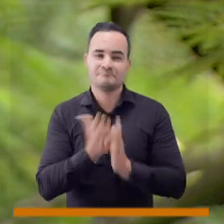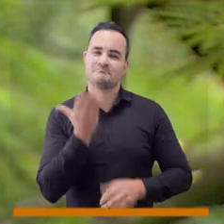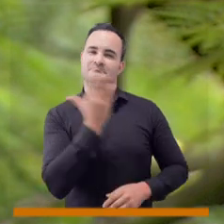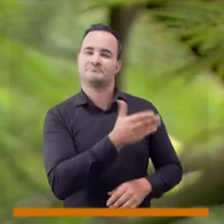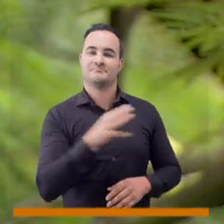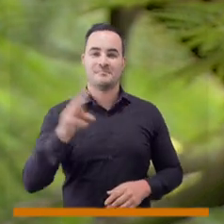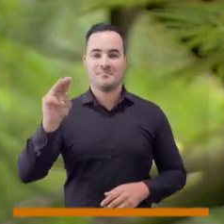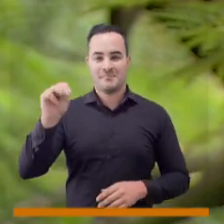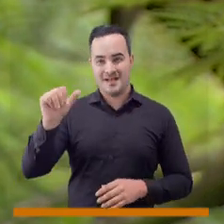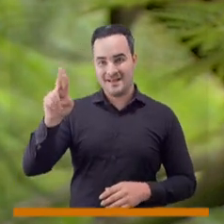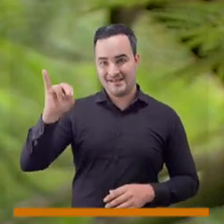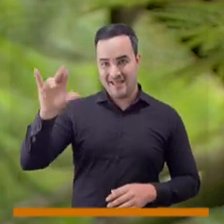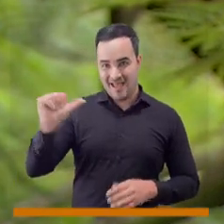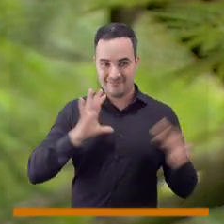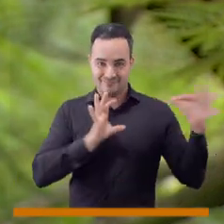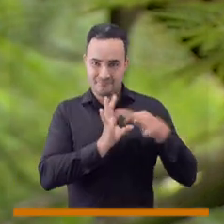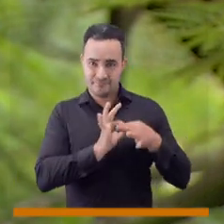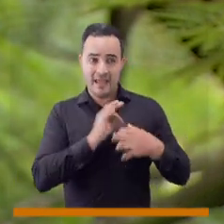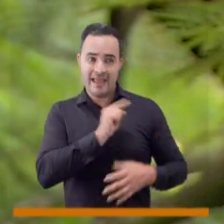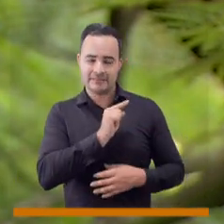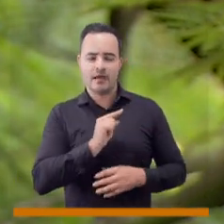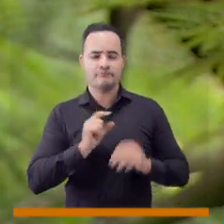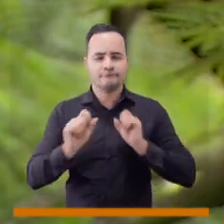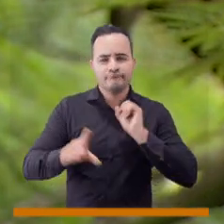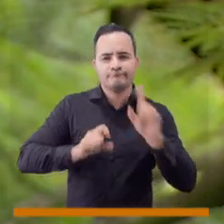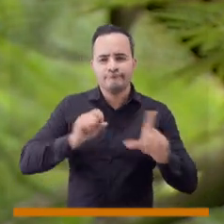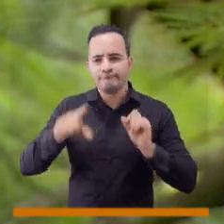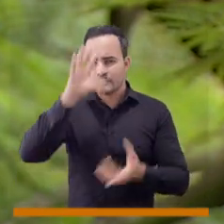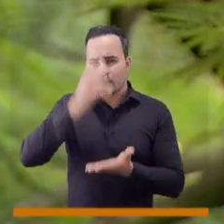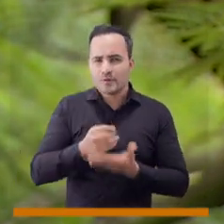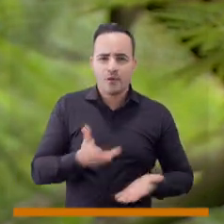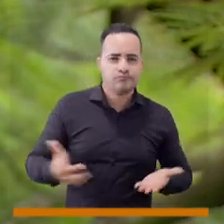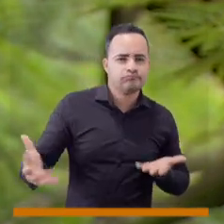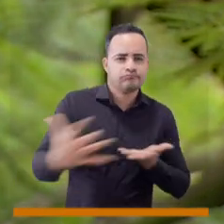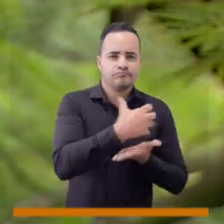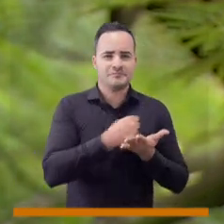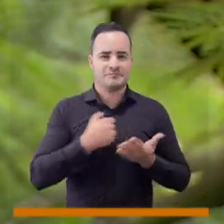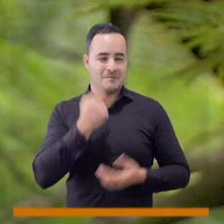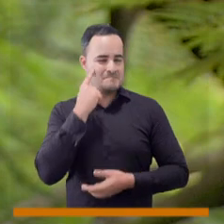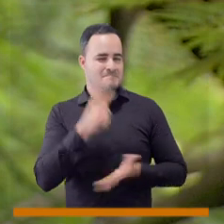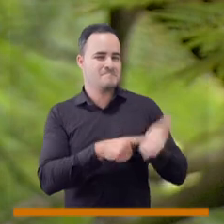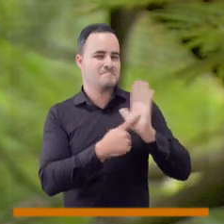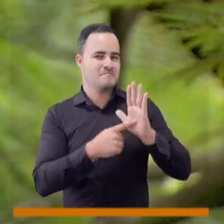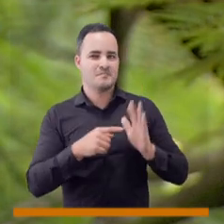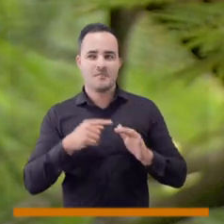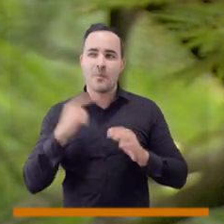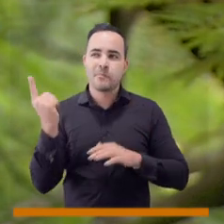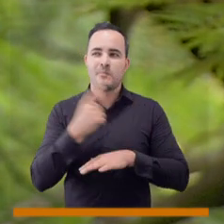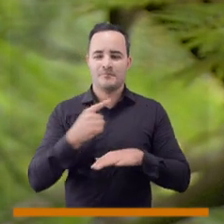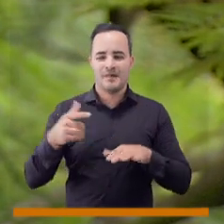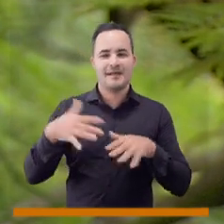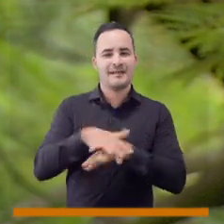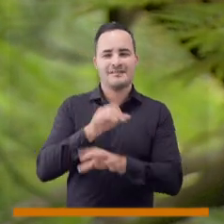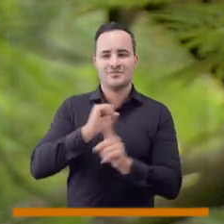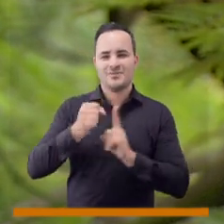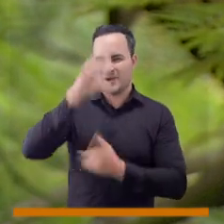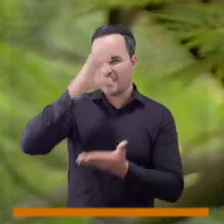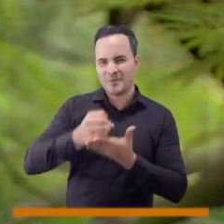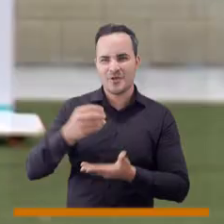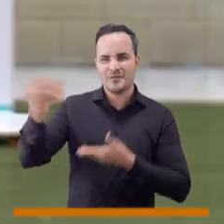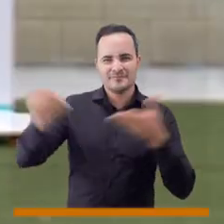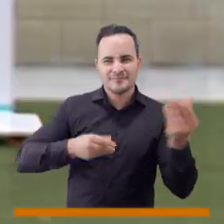acompañen a ir donde María Fernanda, quien tiene más opiniones a esta hora de quienes están a través de las redes